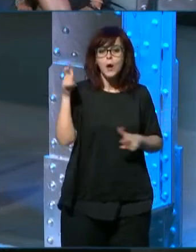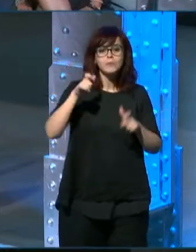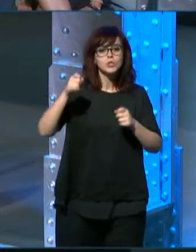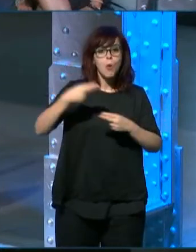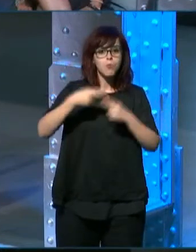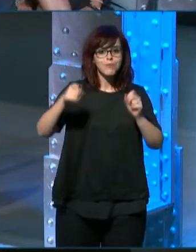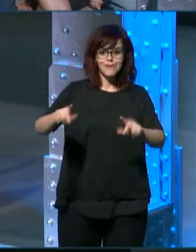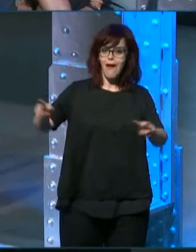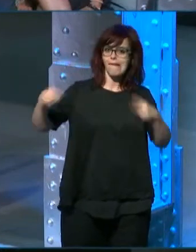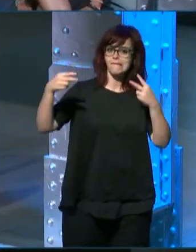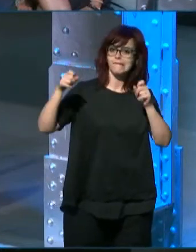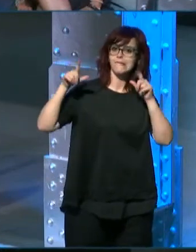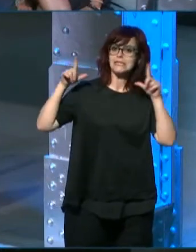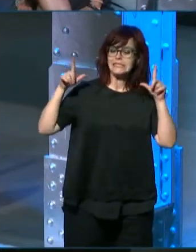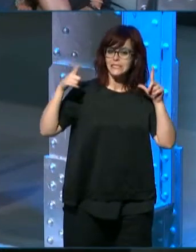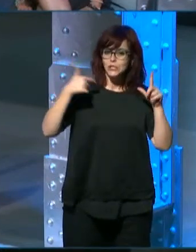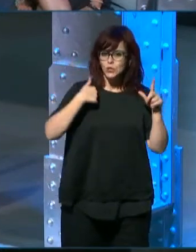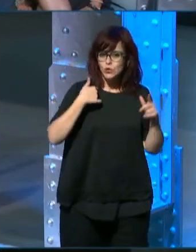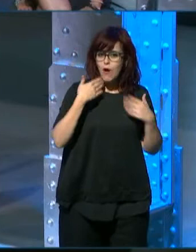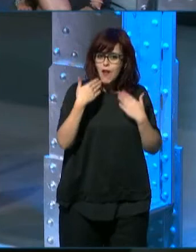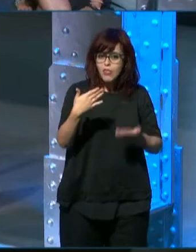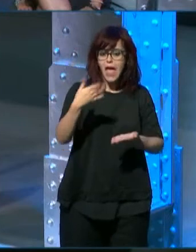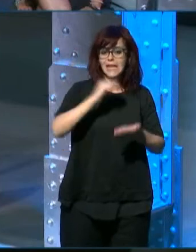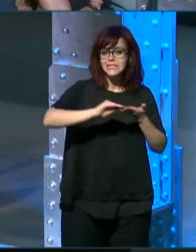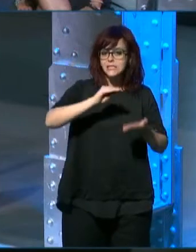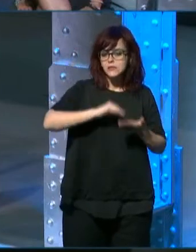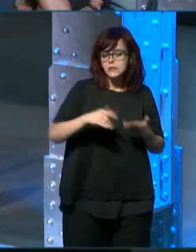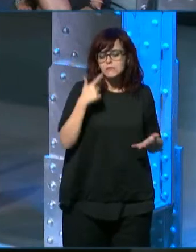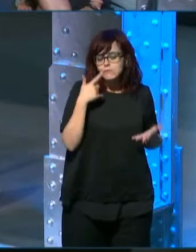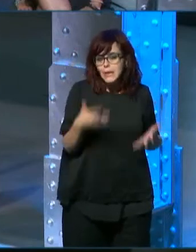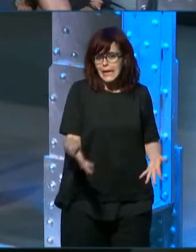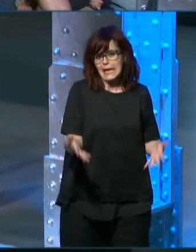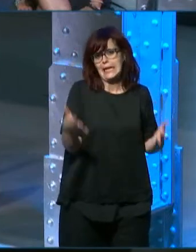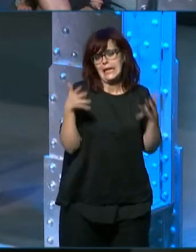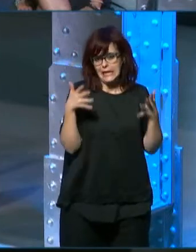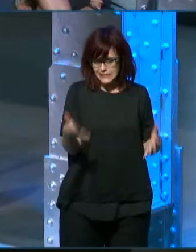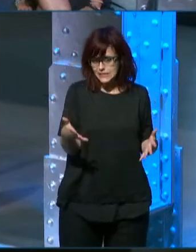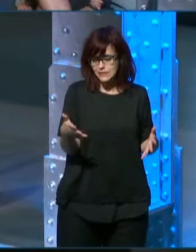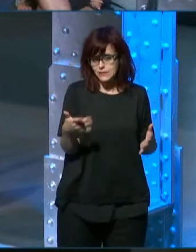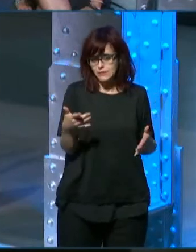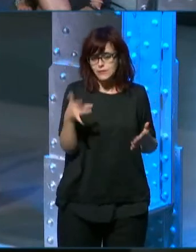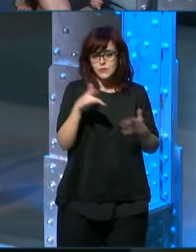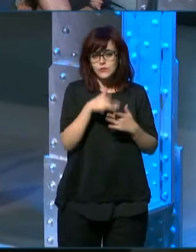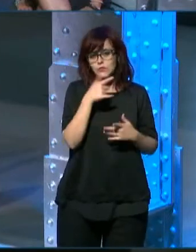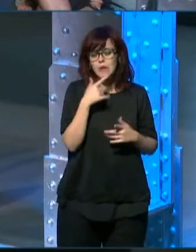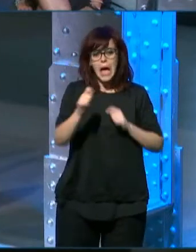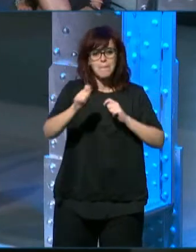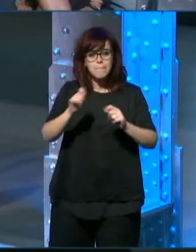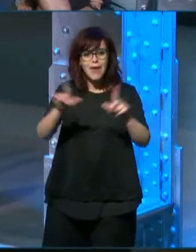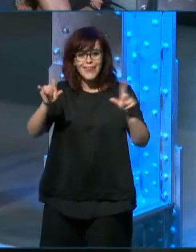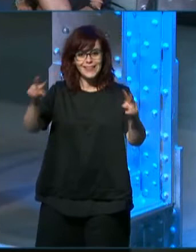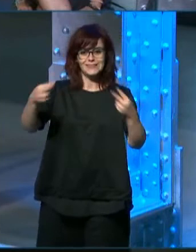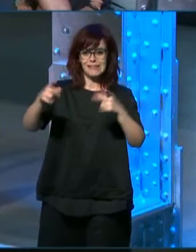esa es una de las cosas que yo como escritor agradezco muchísimo, no tener que estar ahí saliendo en los medios ni nada, sino